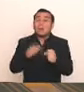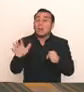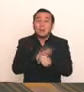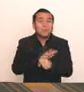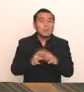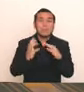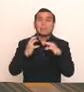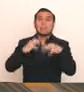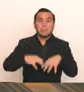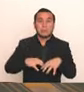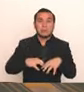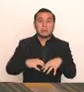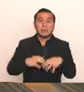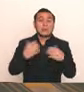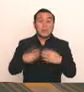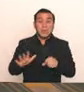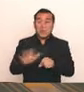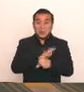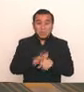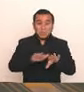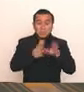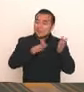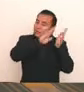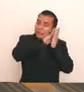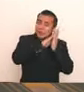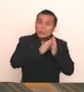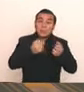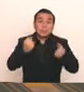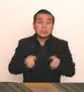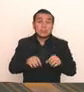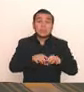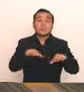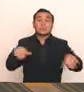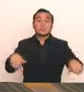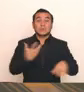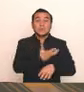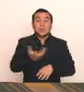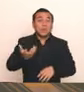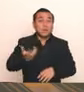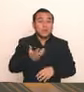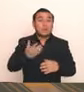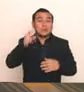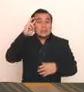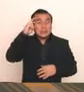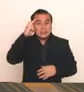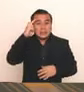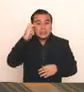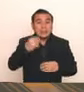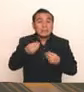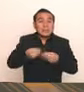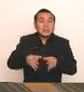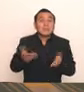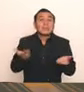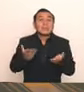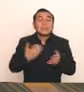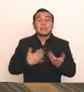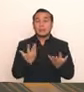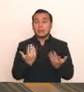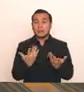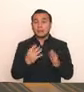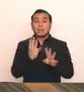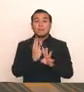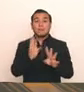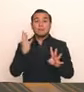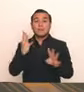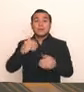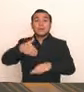rebasado ya se llenan las camas los sofás las sillas el suelo los pasillos se hace yo no todo y solo queda esperar afuera en